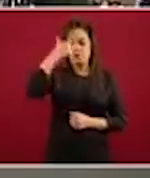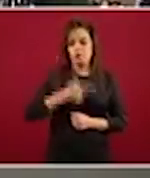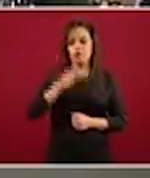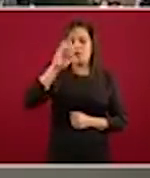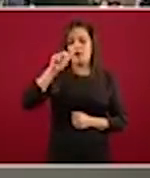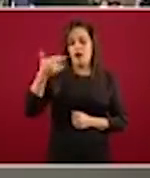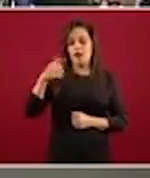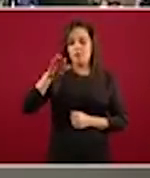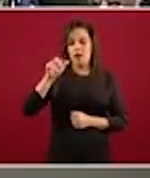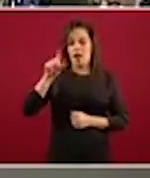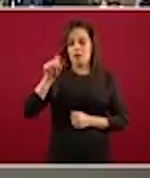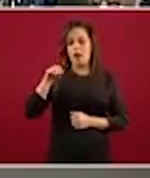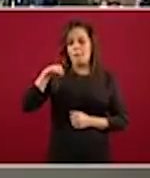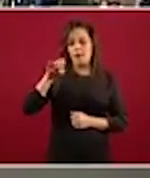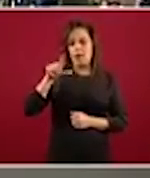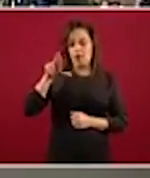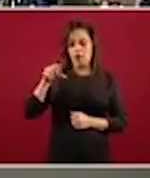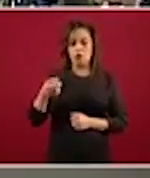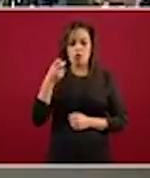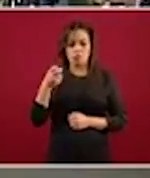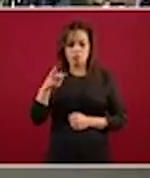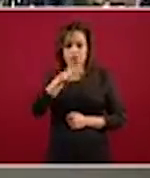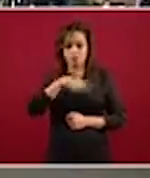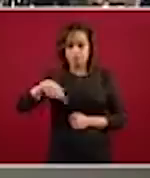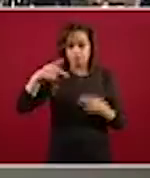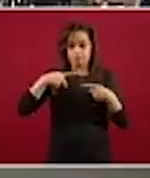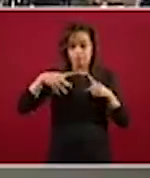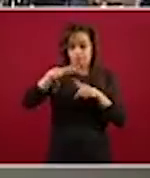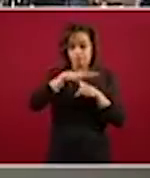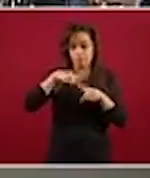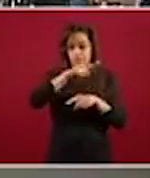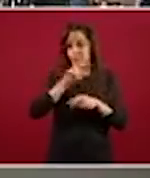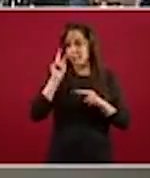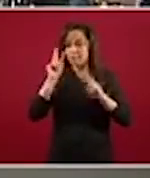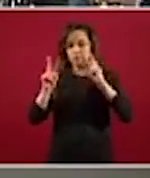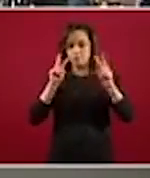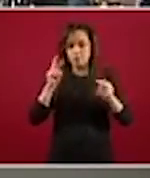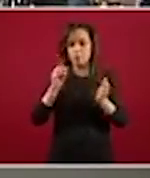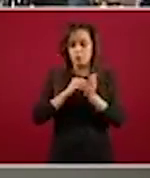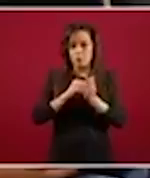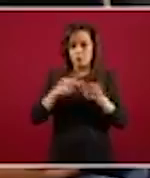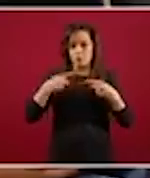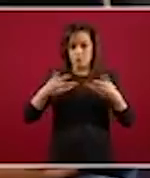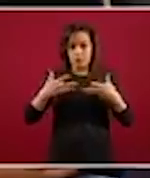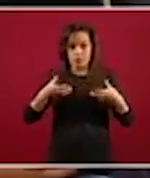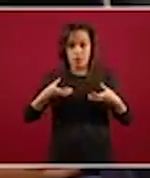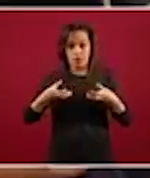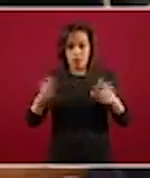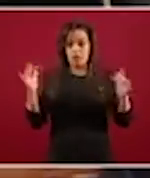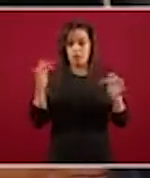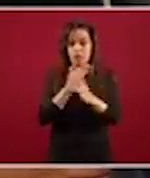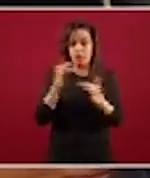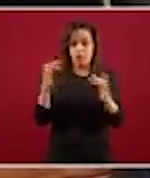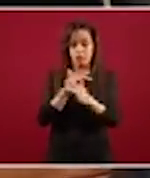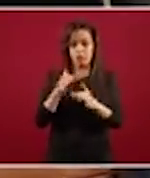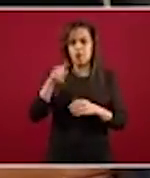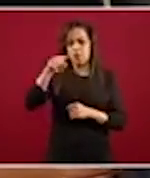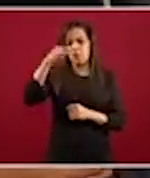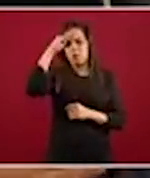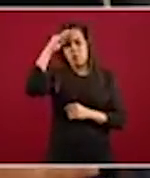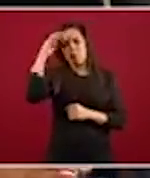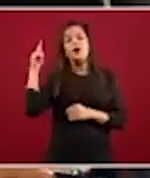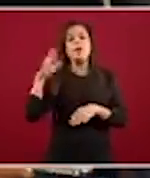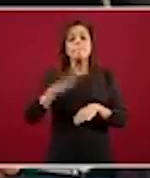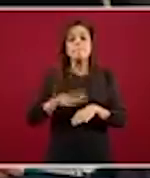Milenio. Ante esta respuesta de la ciudadanía, como ya nos comenta, todavía la gente está en la calle, ¿se está pensando en implementar medidas más severas para